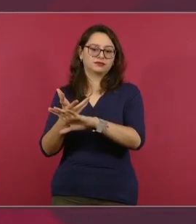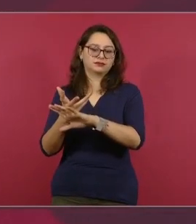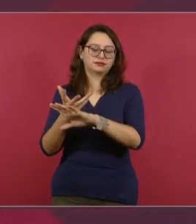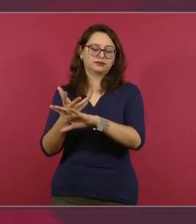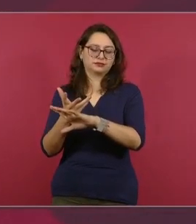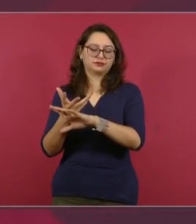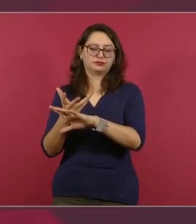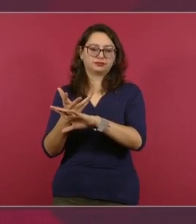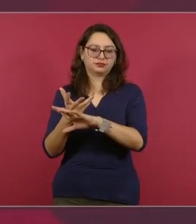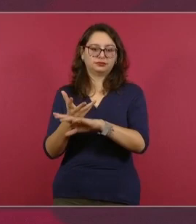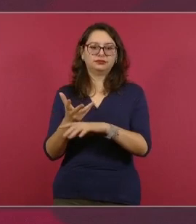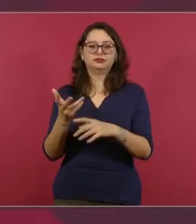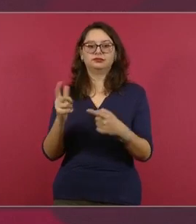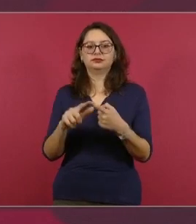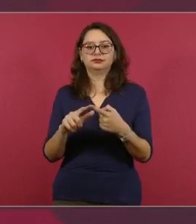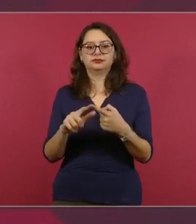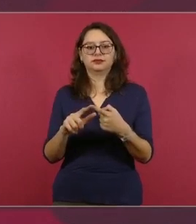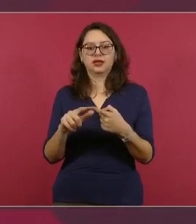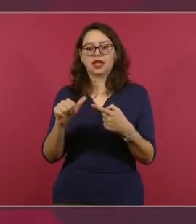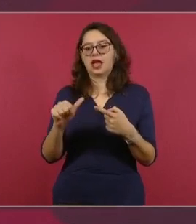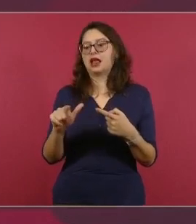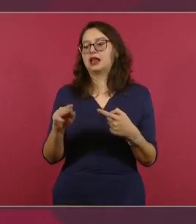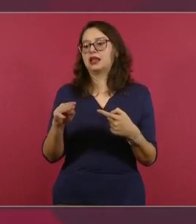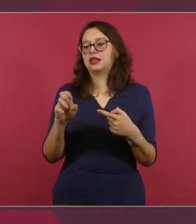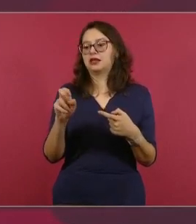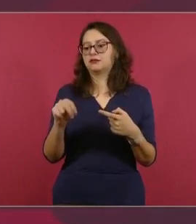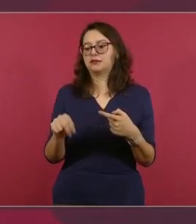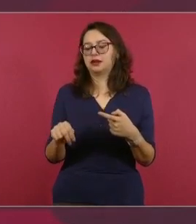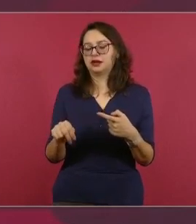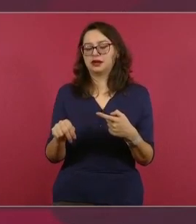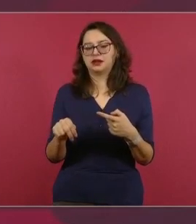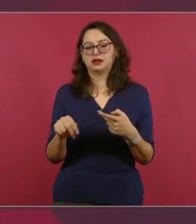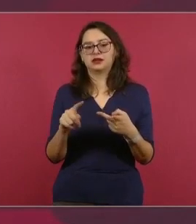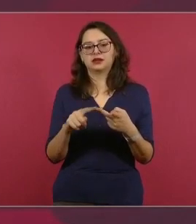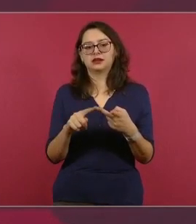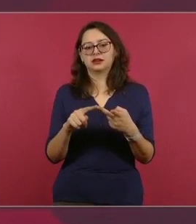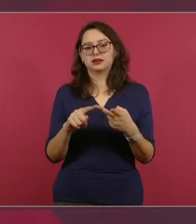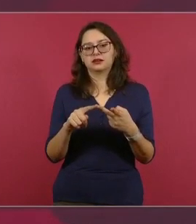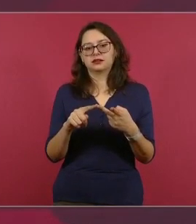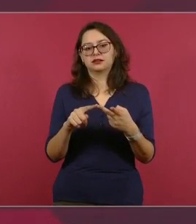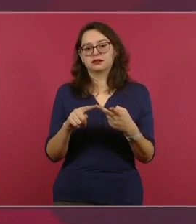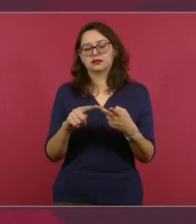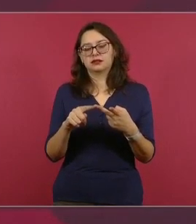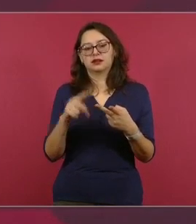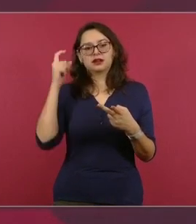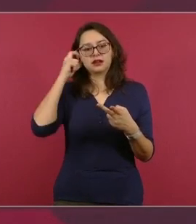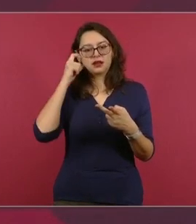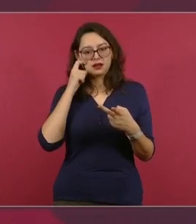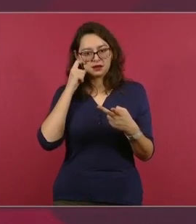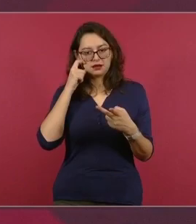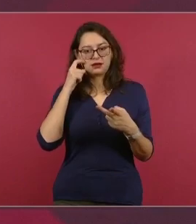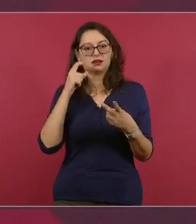Alemán, Guerrero,